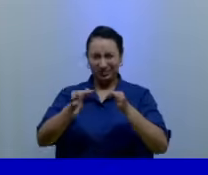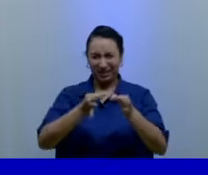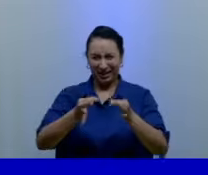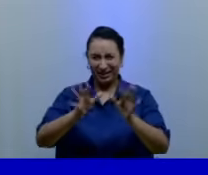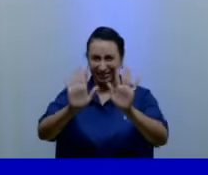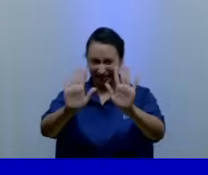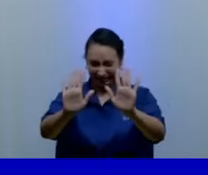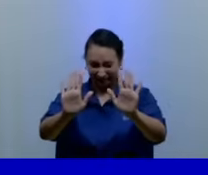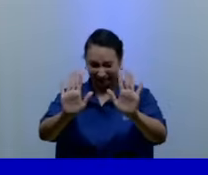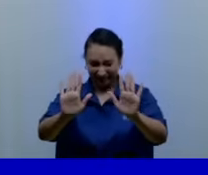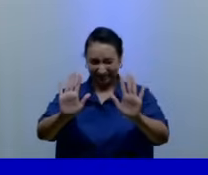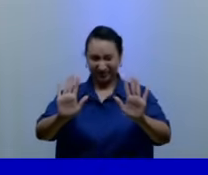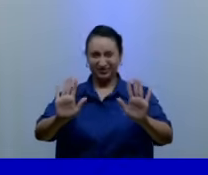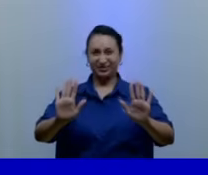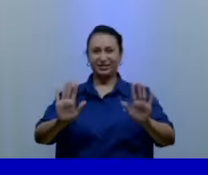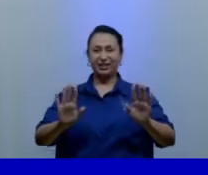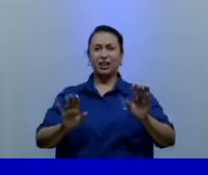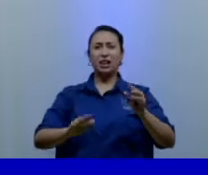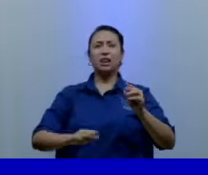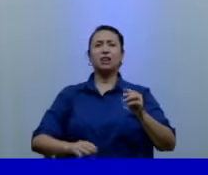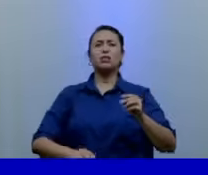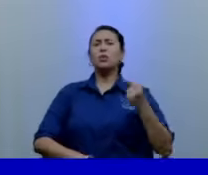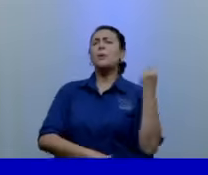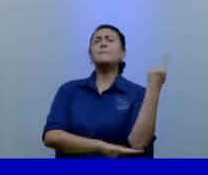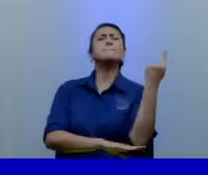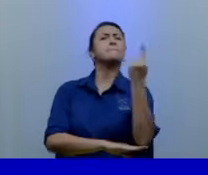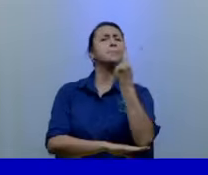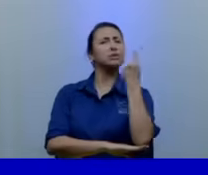Si no, hablemos de lo valioso.